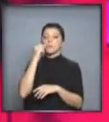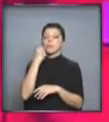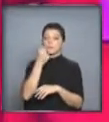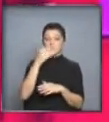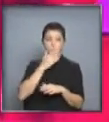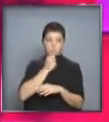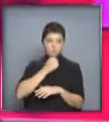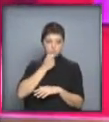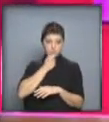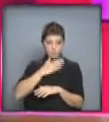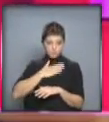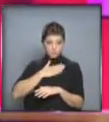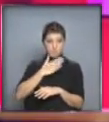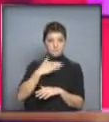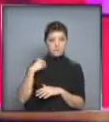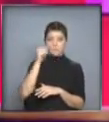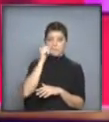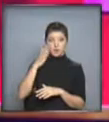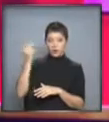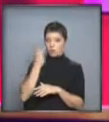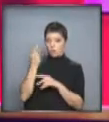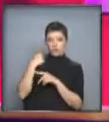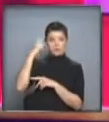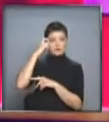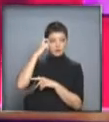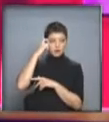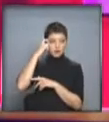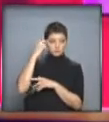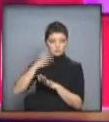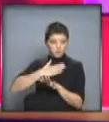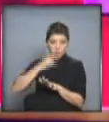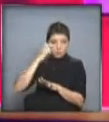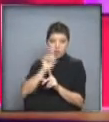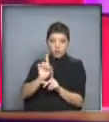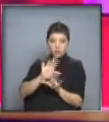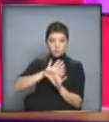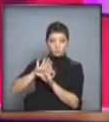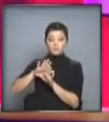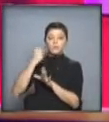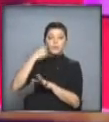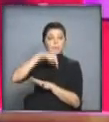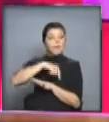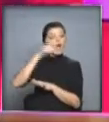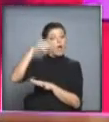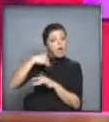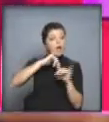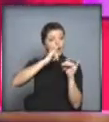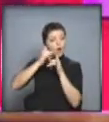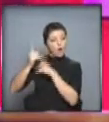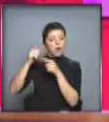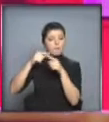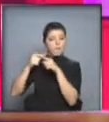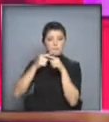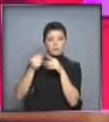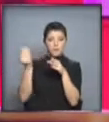papás fueron radicales y yo lo que quería separar era una cosa. Yo no soy radical, pero me parece que se volvió a la política y los jóvenes volvieron a la política después